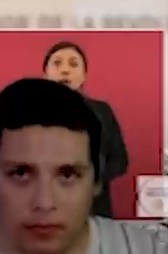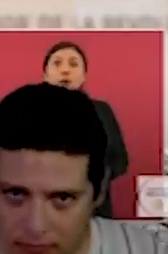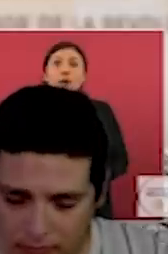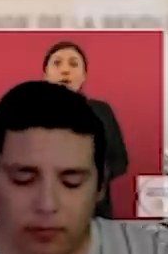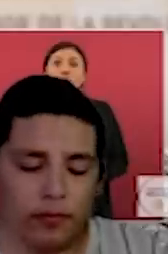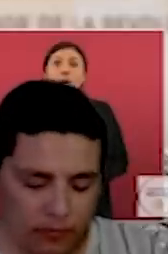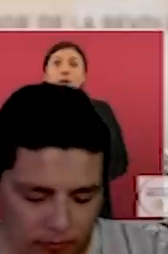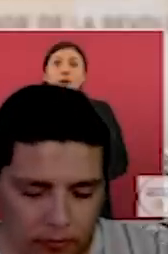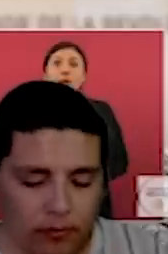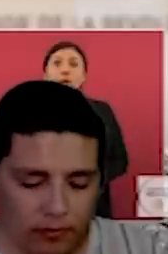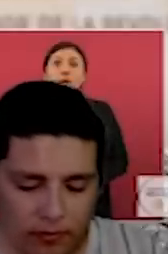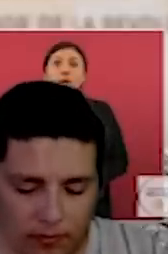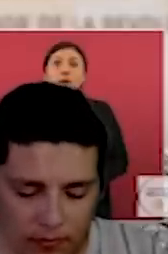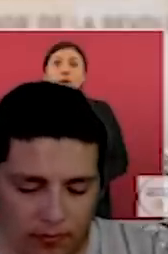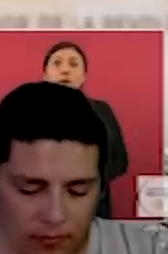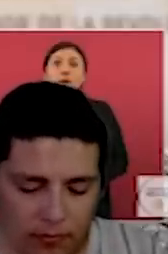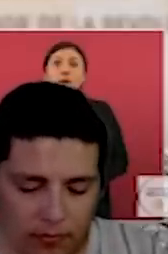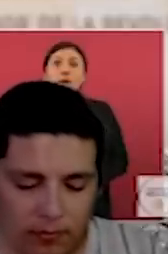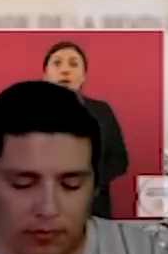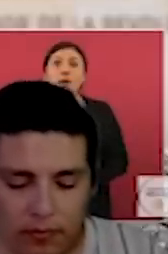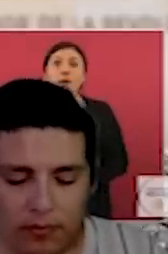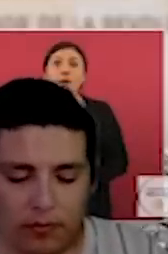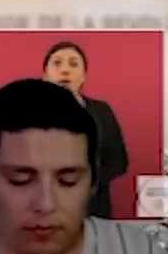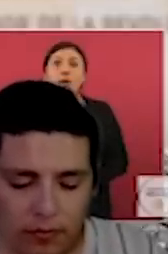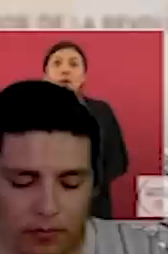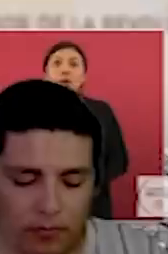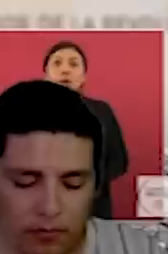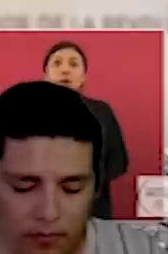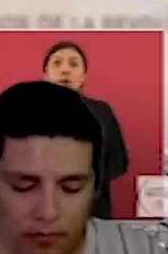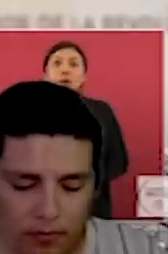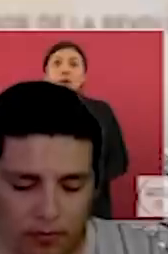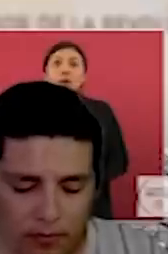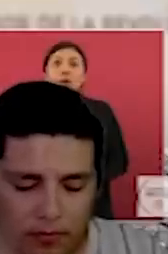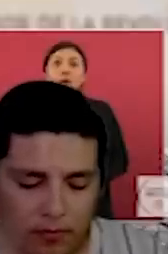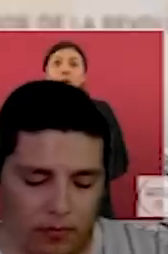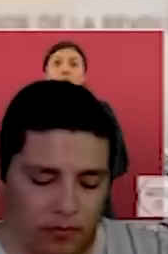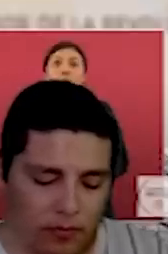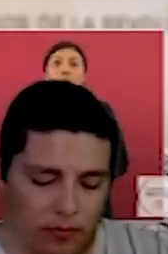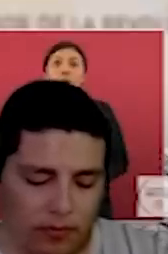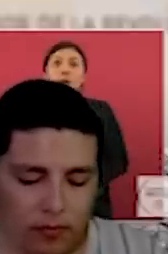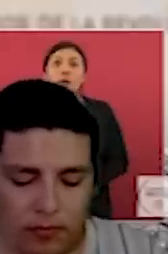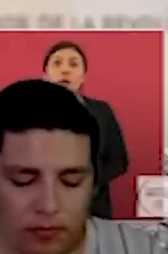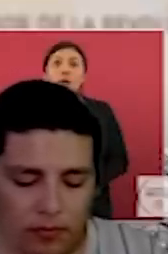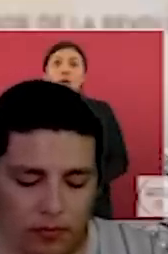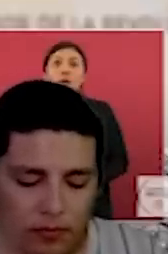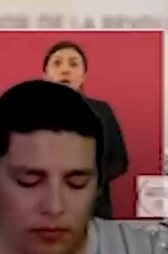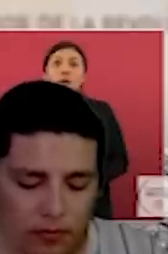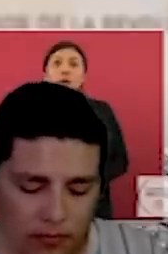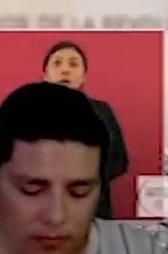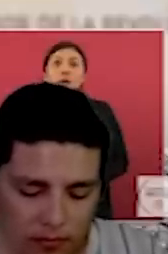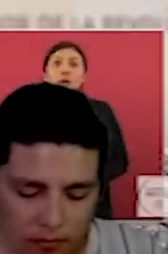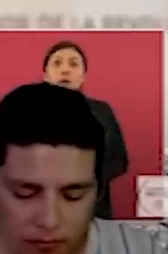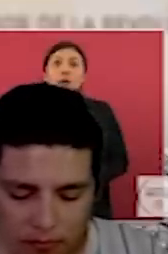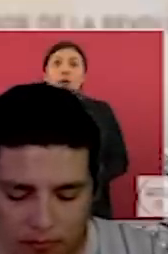mismo. Entonces eso es lo que nosotros tenemos que ir, salir a votar. Aquí lo lamentable es que